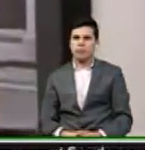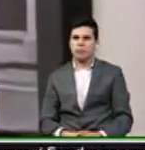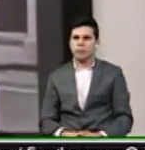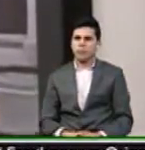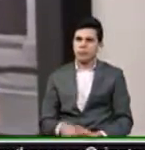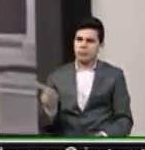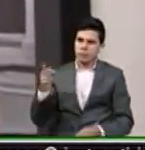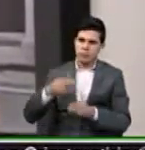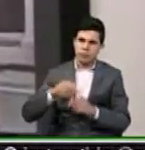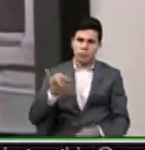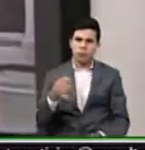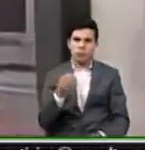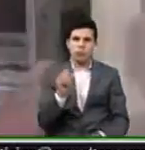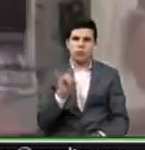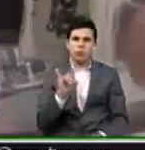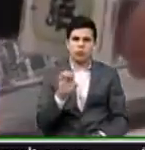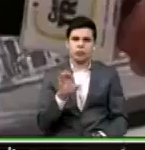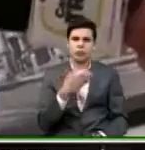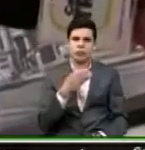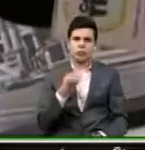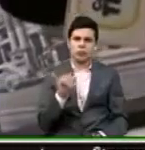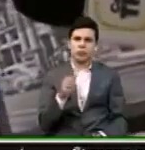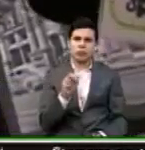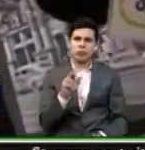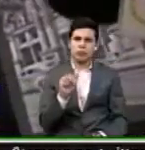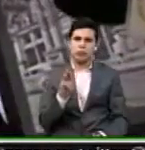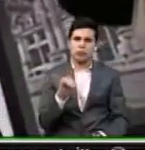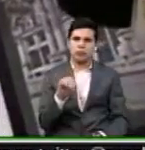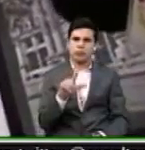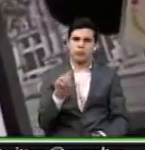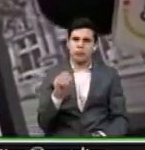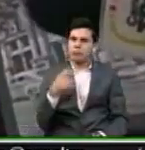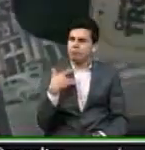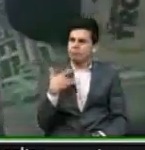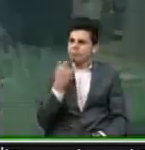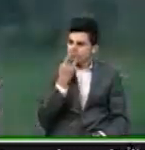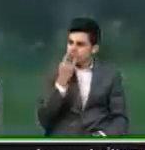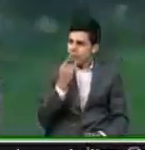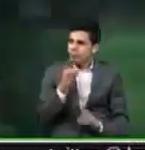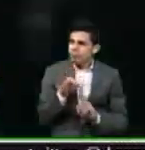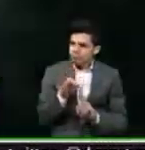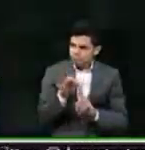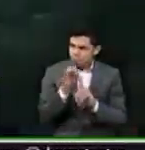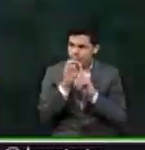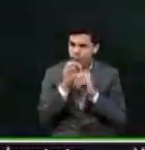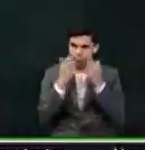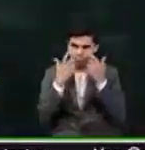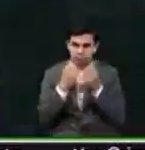Él es Josué Jaramillo, un cucuteño que desde muy pequeño empezó a interesarse por el arte y la animación.